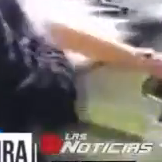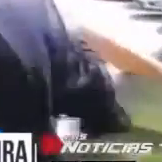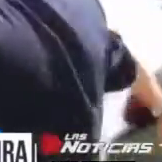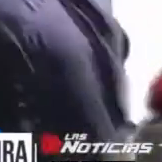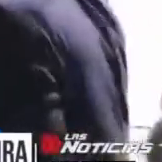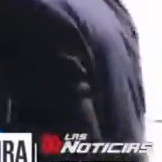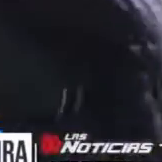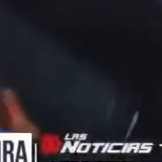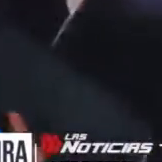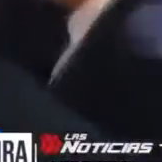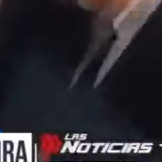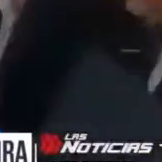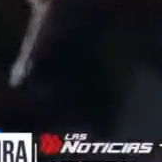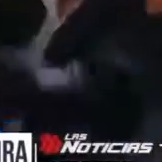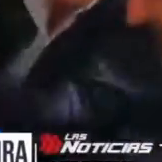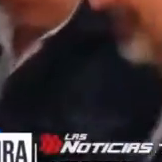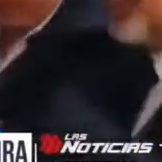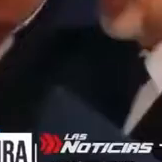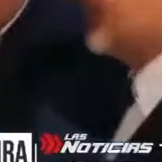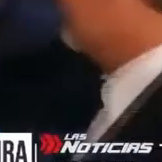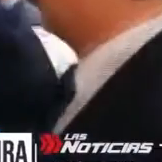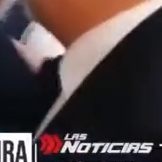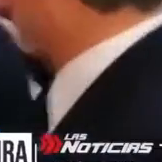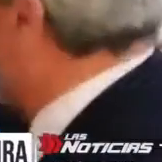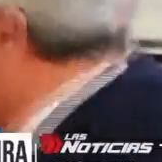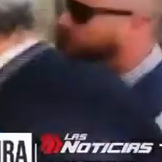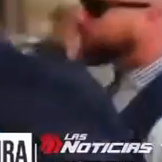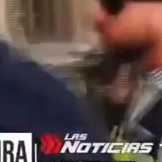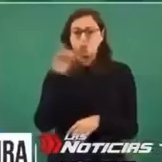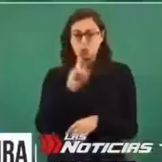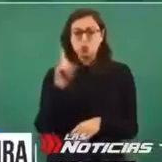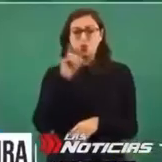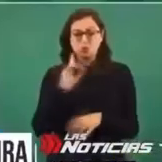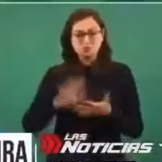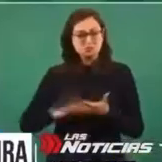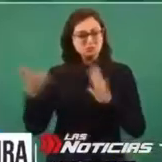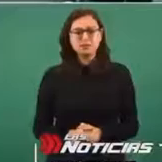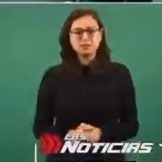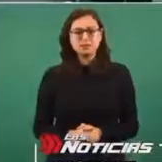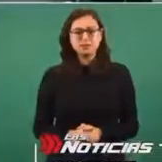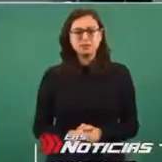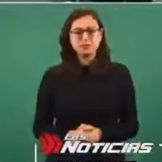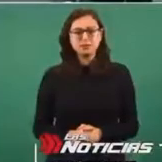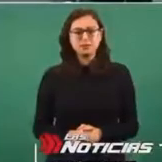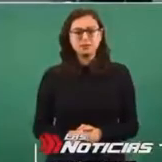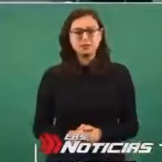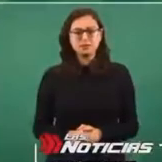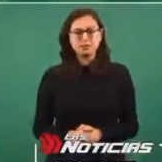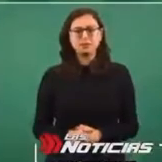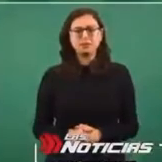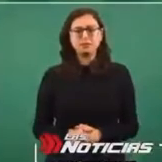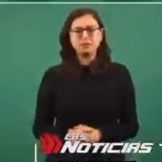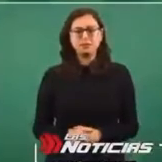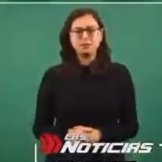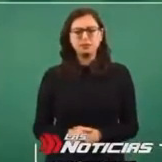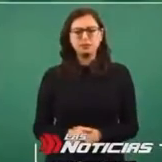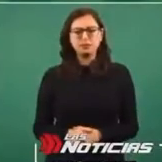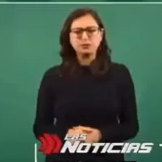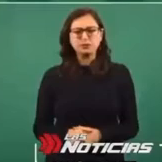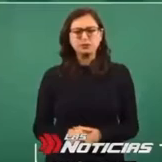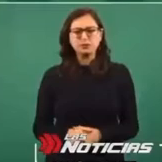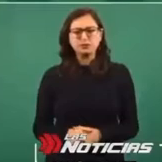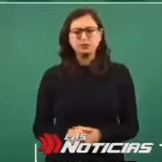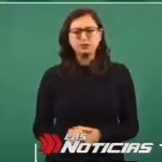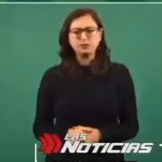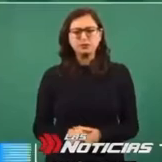referencia a alonso ancira propietario de altos hornos de méxico tengo conocimiento de que está hablando de